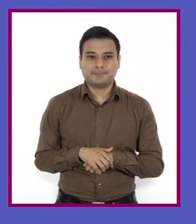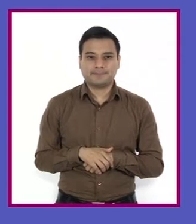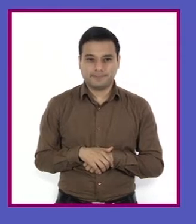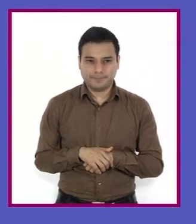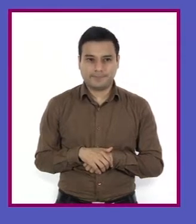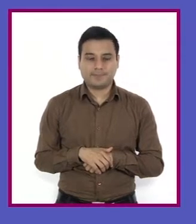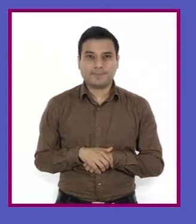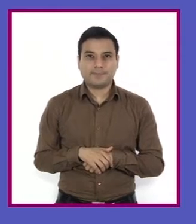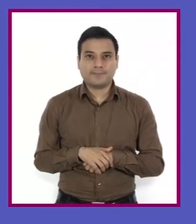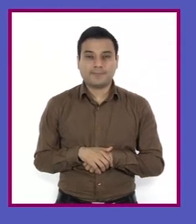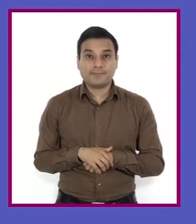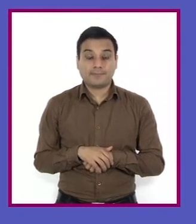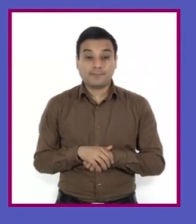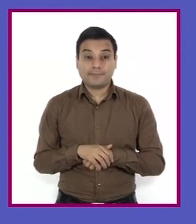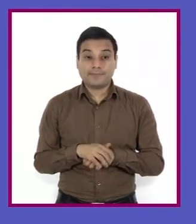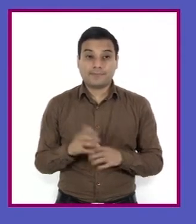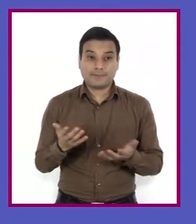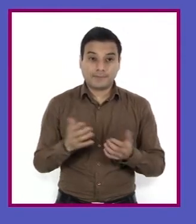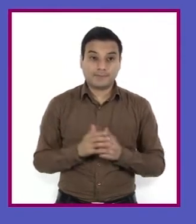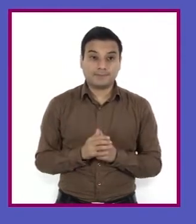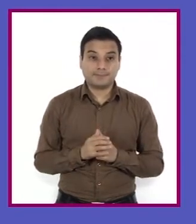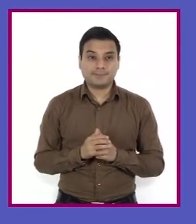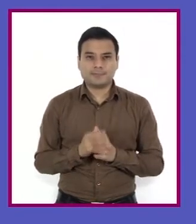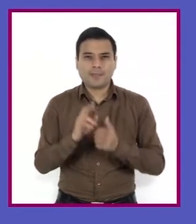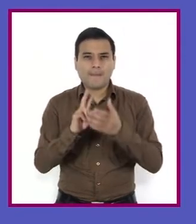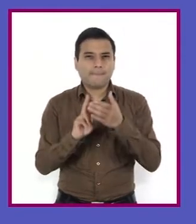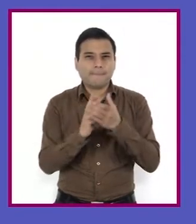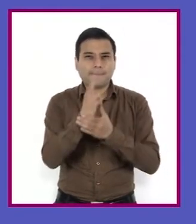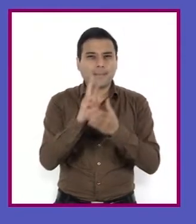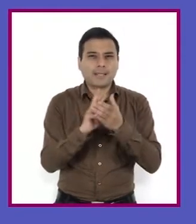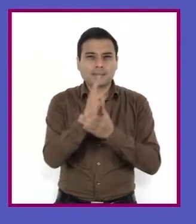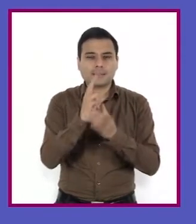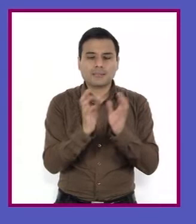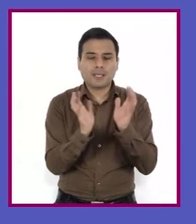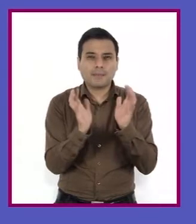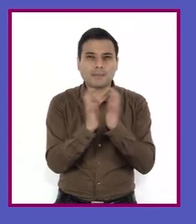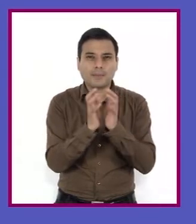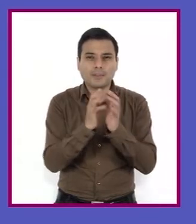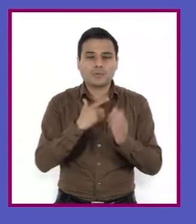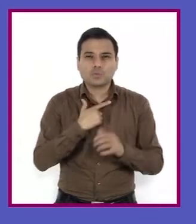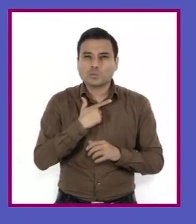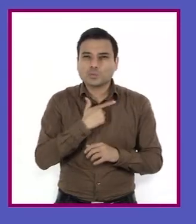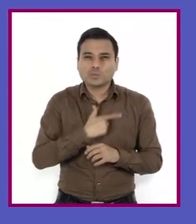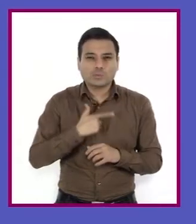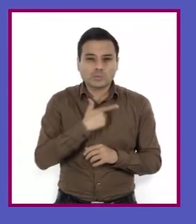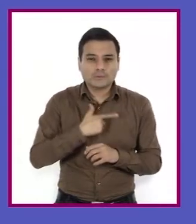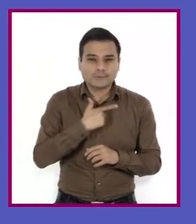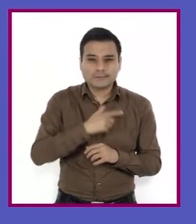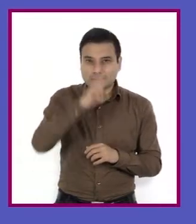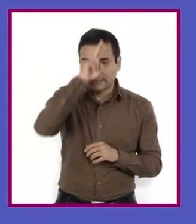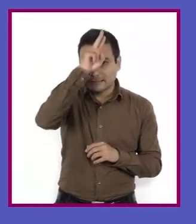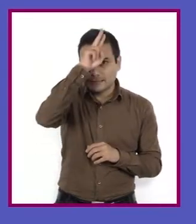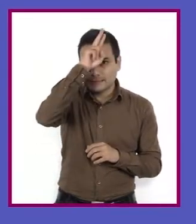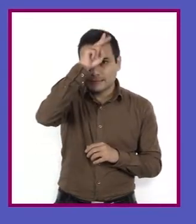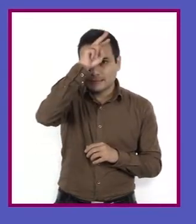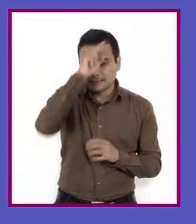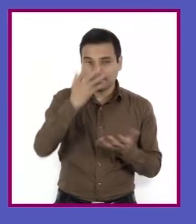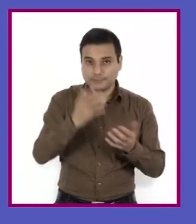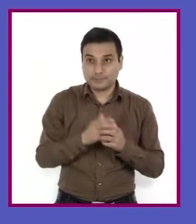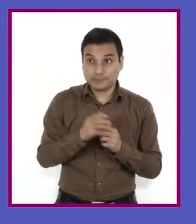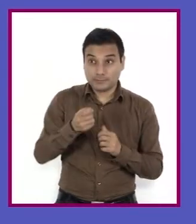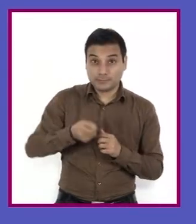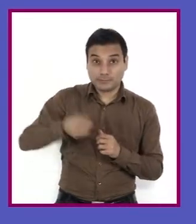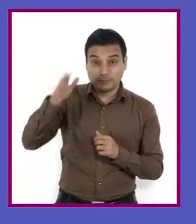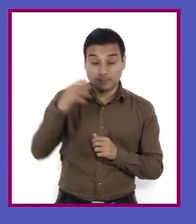la gran mayoría de especies su principal presa son los insectos, por lo que el término insectívoras sería